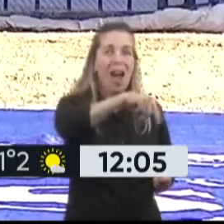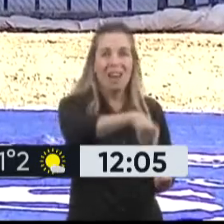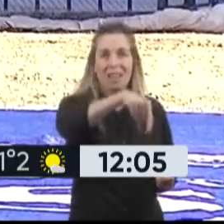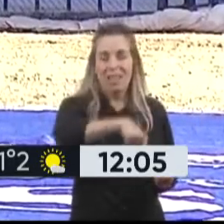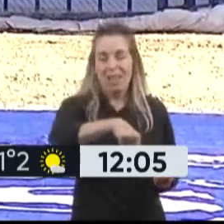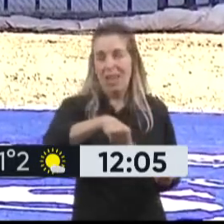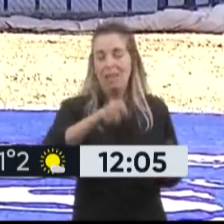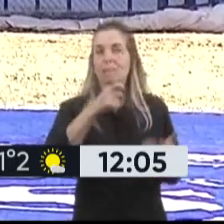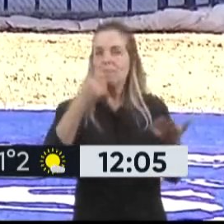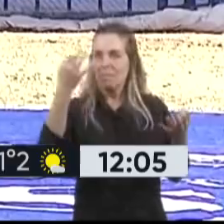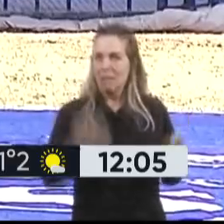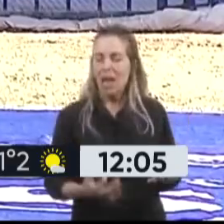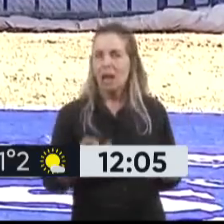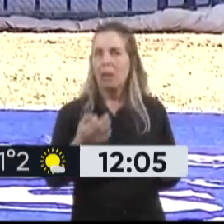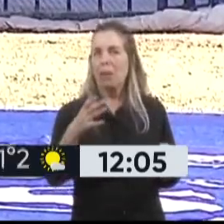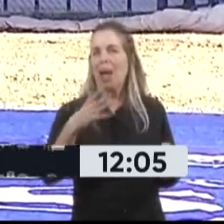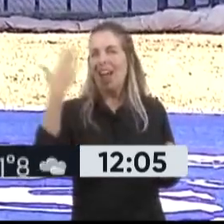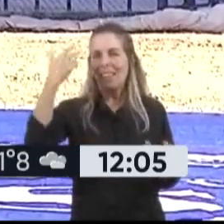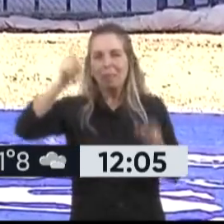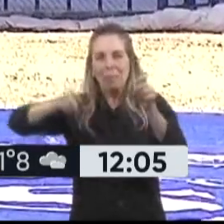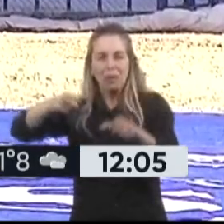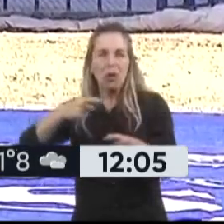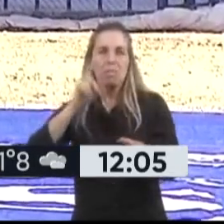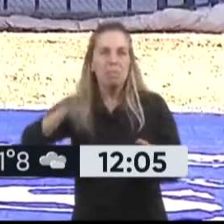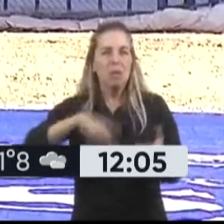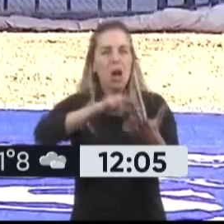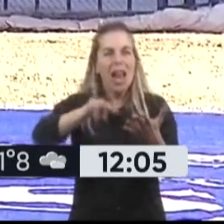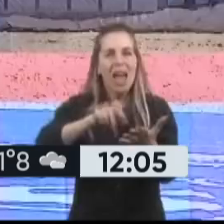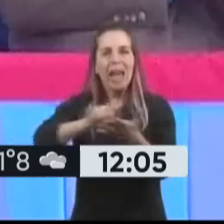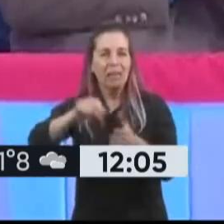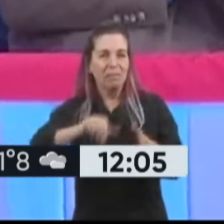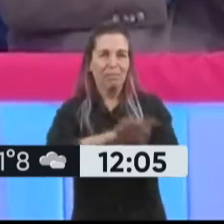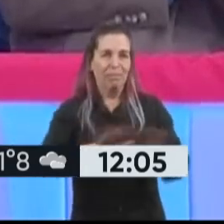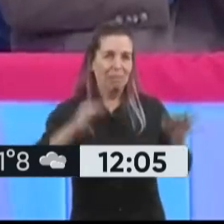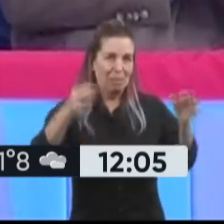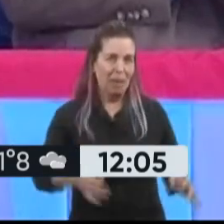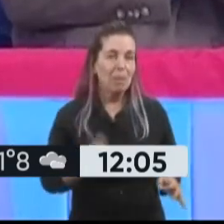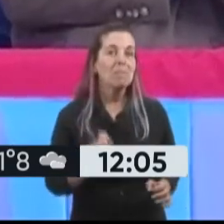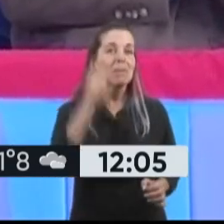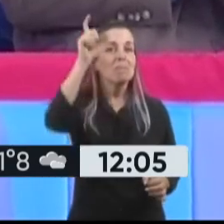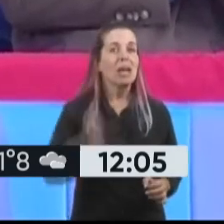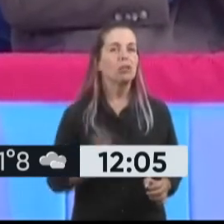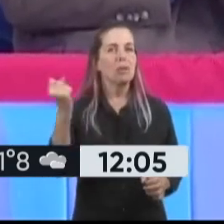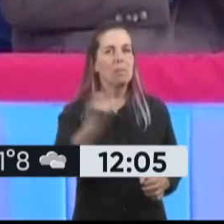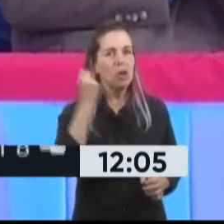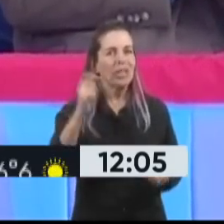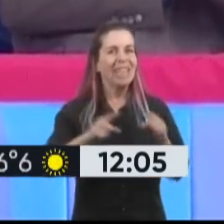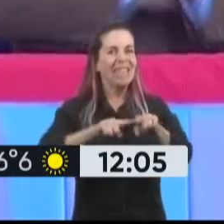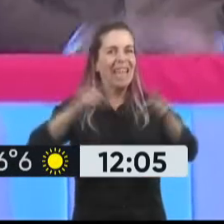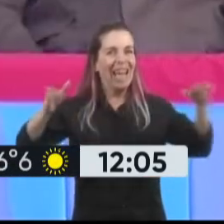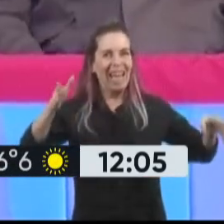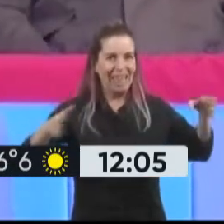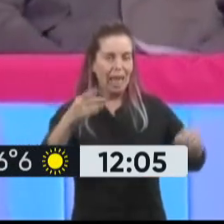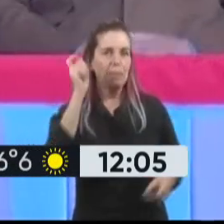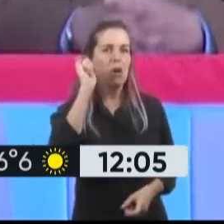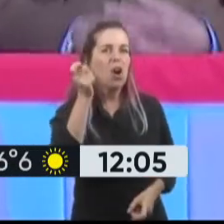el analfabetismo. Y es un hecho también que el gran protagonista de aquella era dorada argentina y el motor económico de su